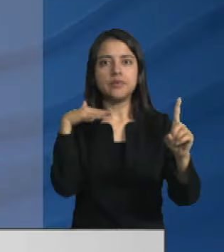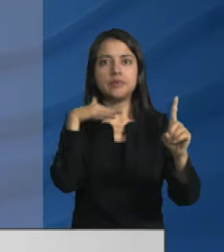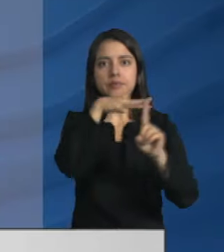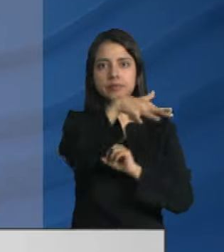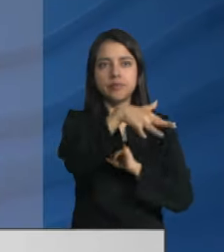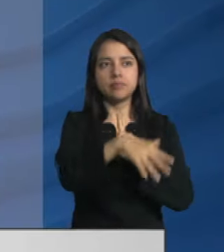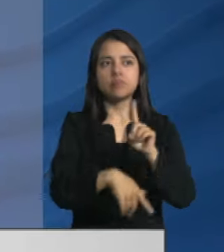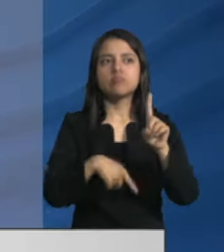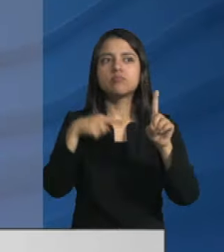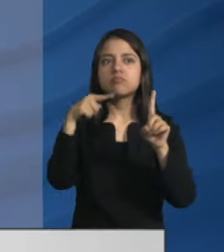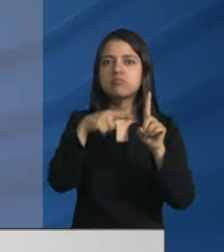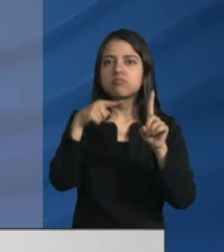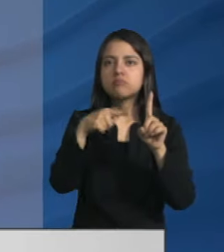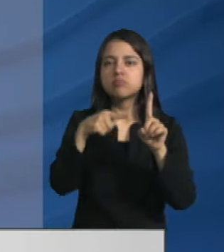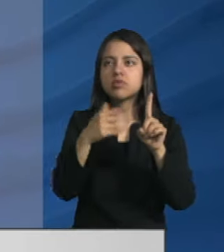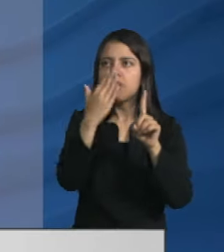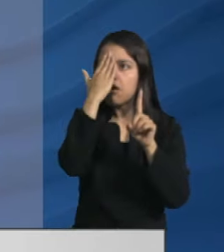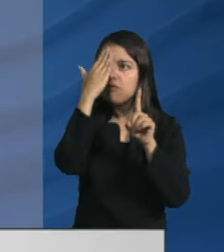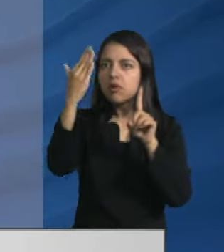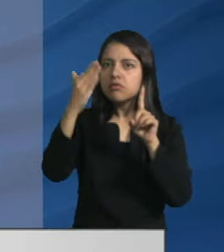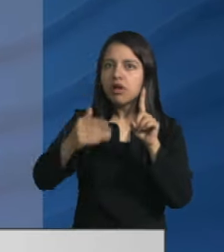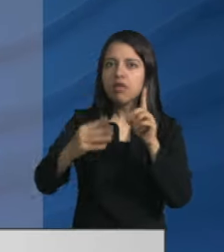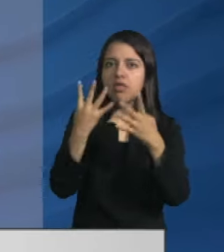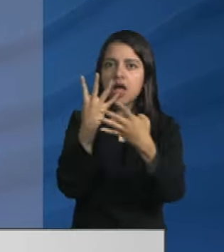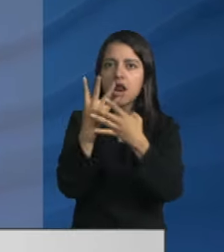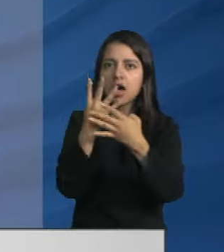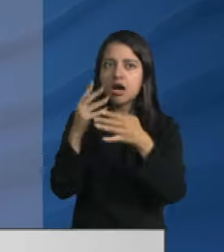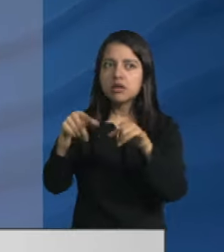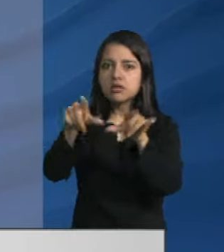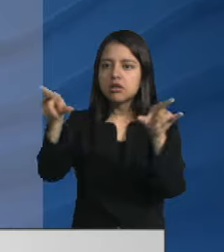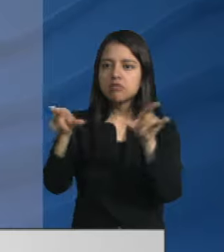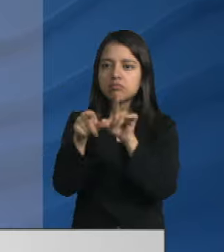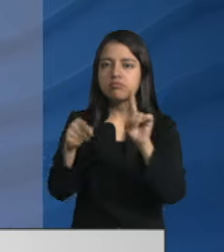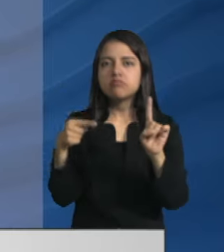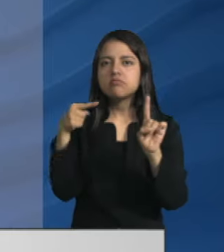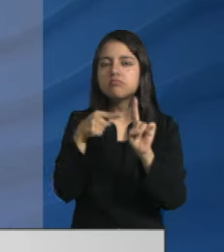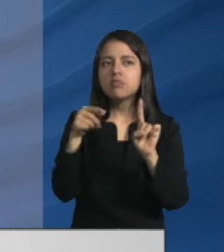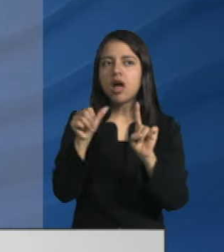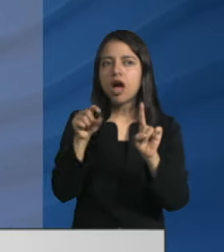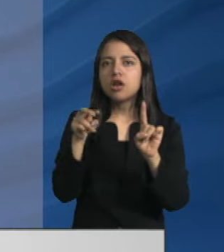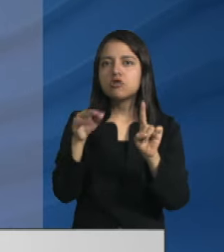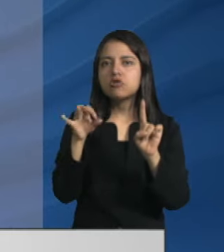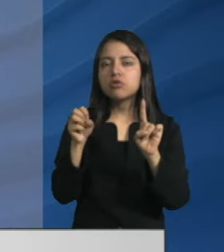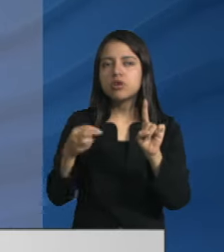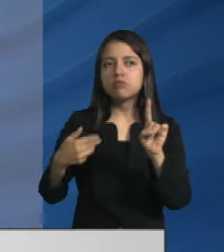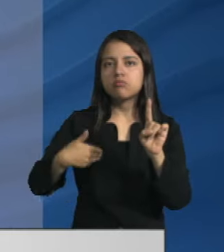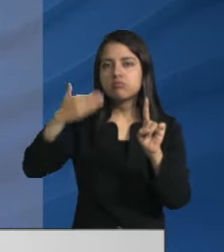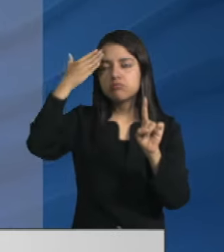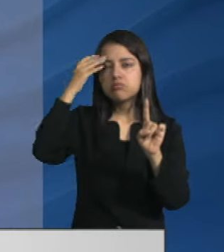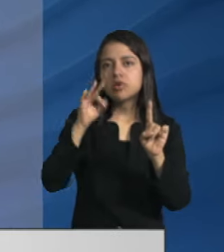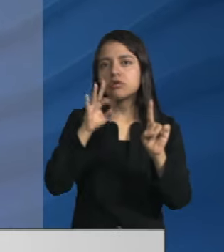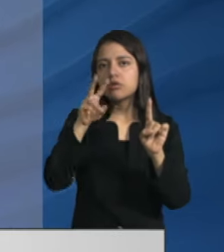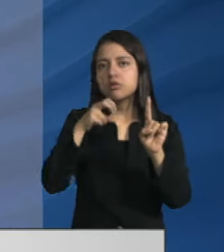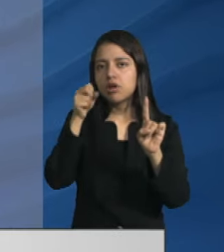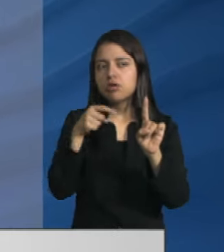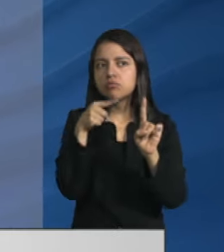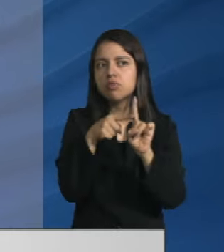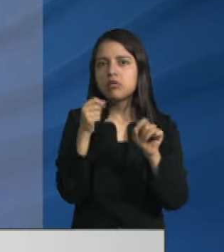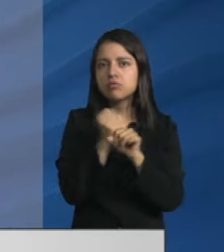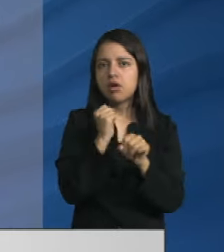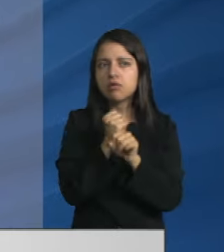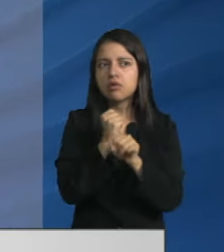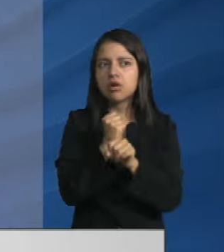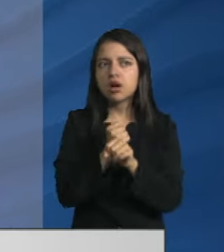Fue identificado como Anthony de Jesús Martínez Castro, de 37 años de edad, quien estaba laborando en